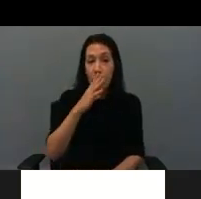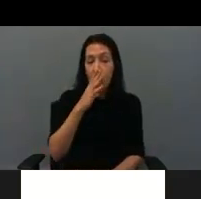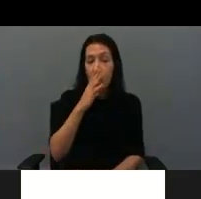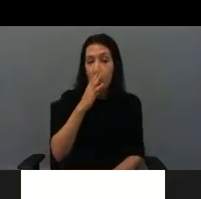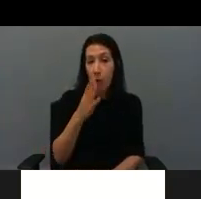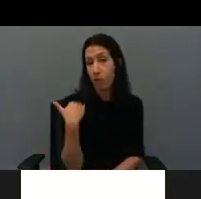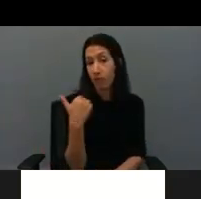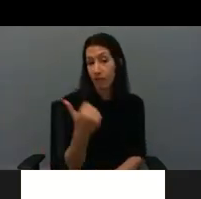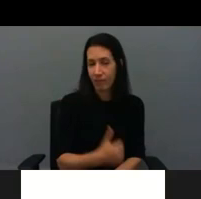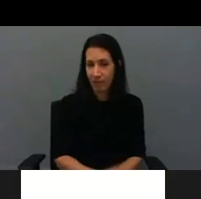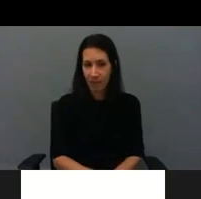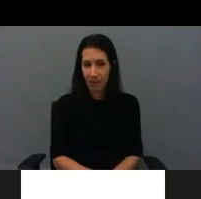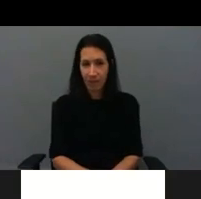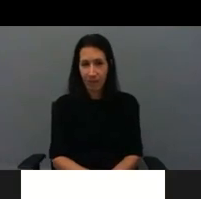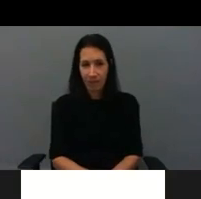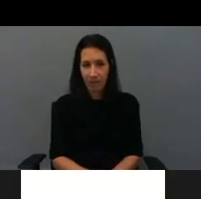niños.